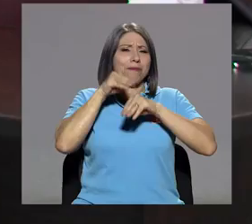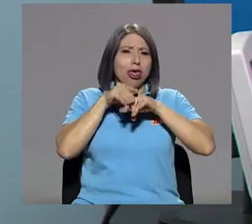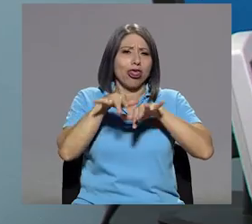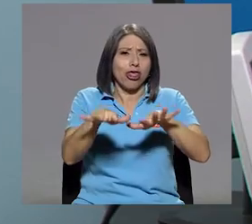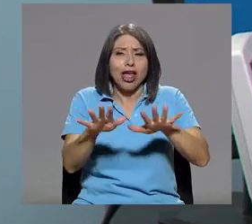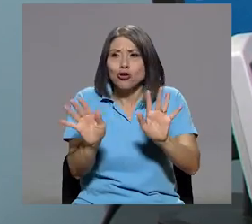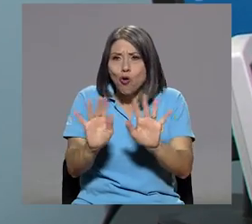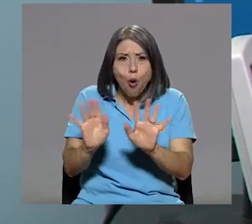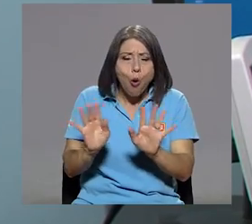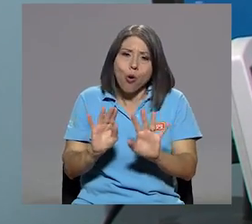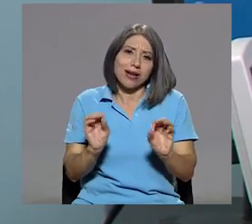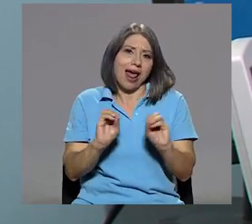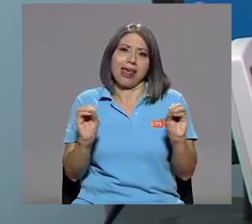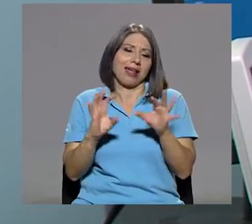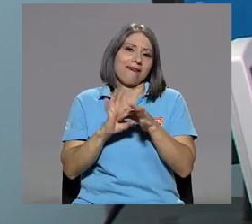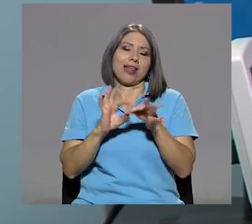nada,